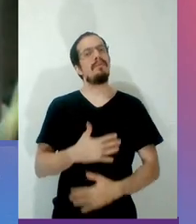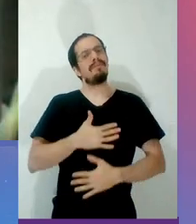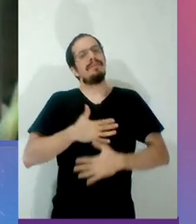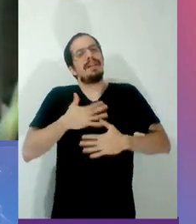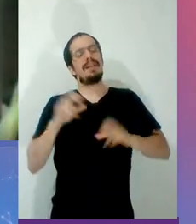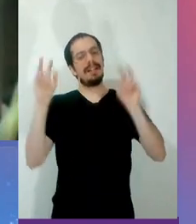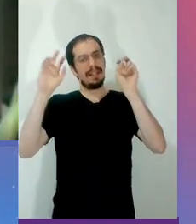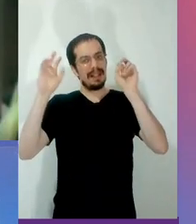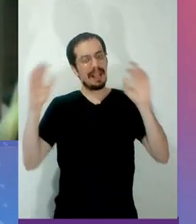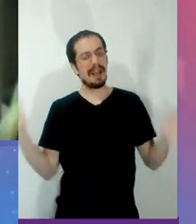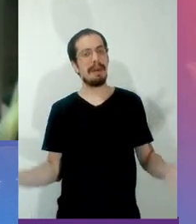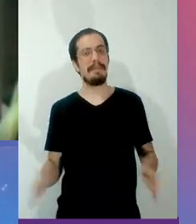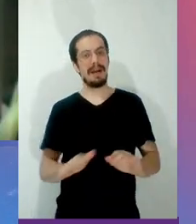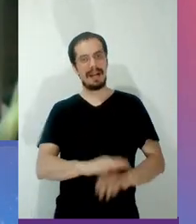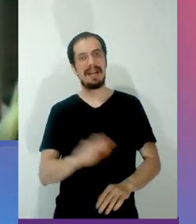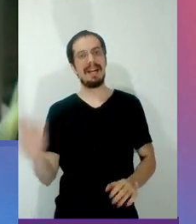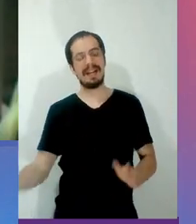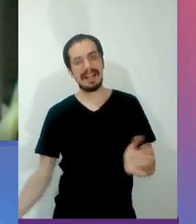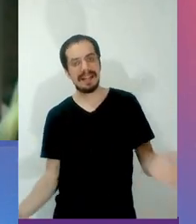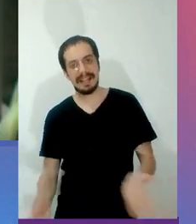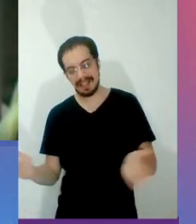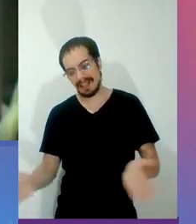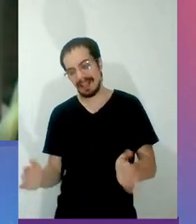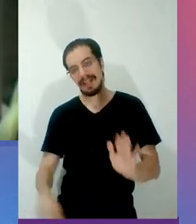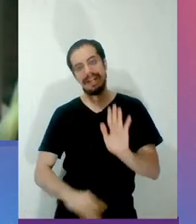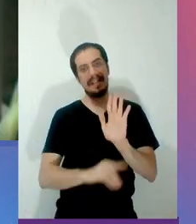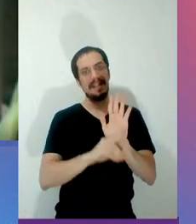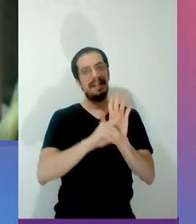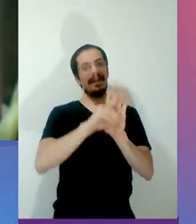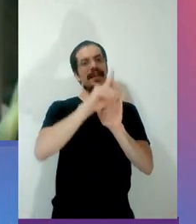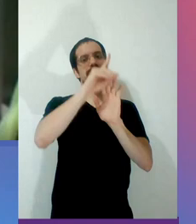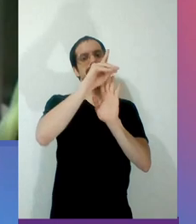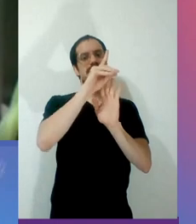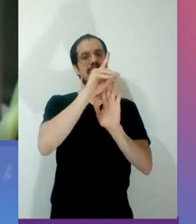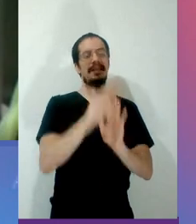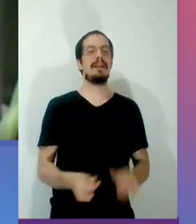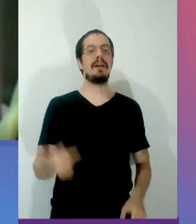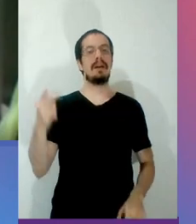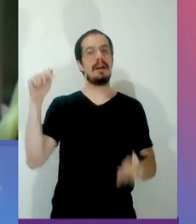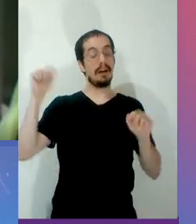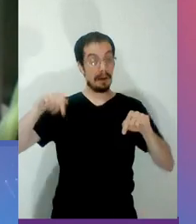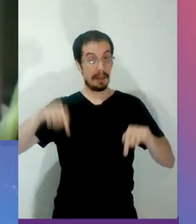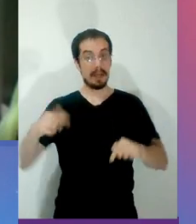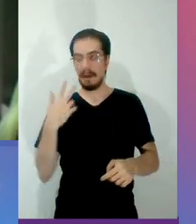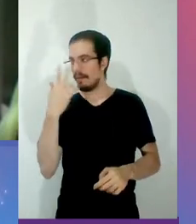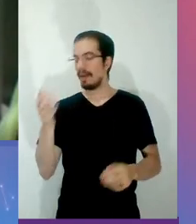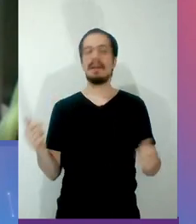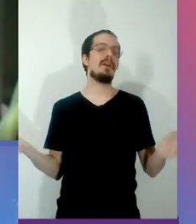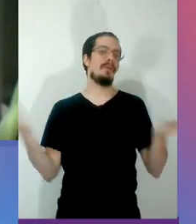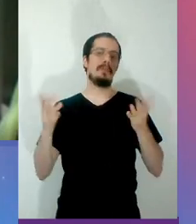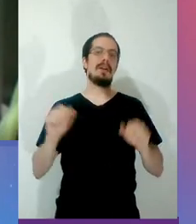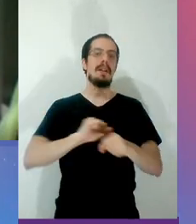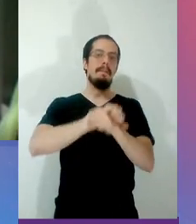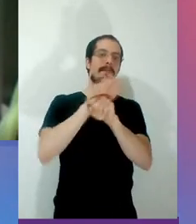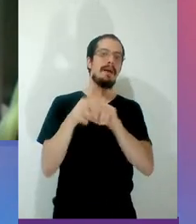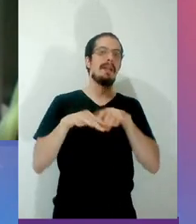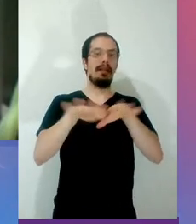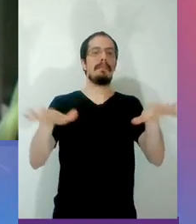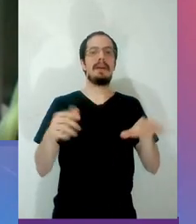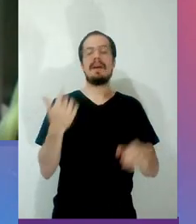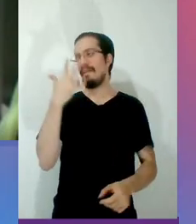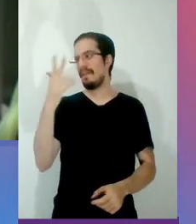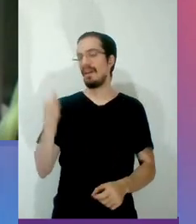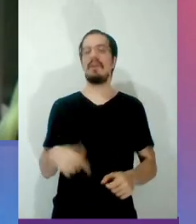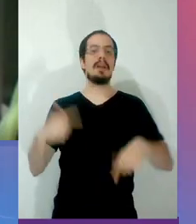así, amorosas con la crianza. Y durante la pandemia se hicieron algunas, ¿cierto? Que fue, por ejemplo, la ley